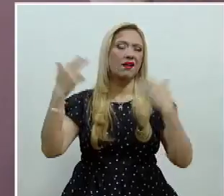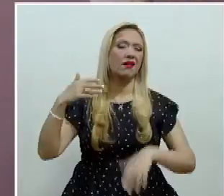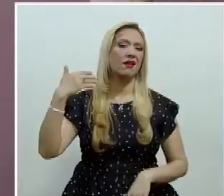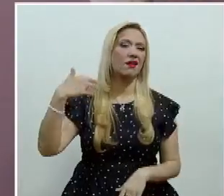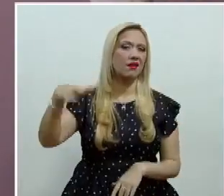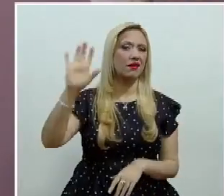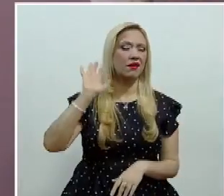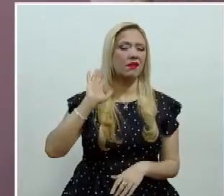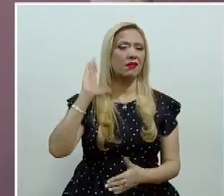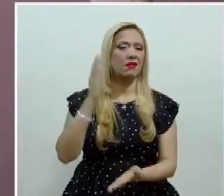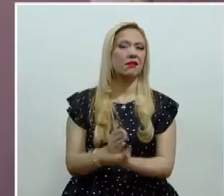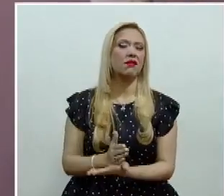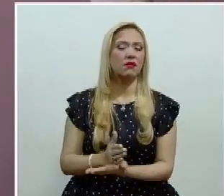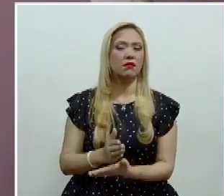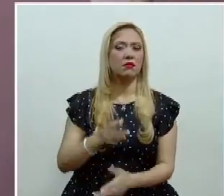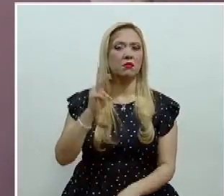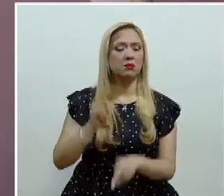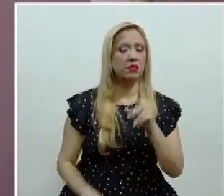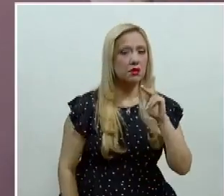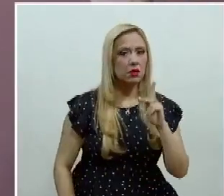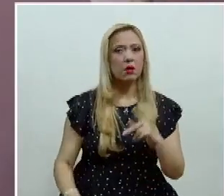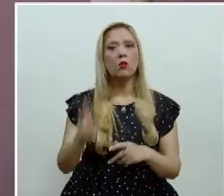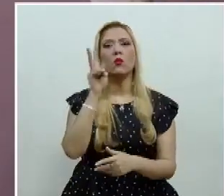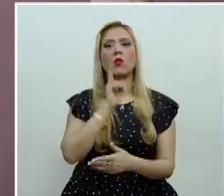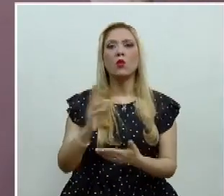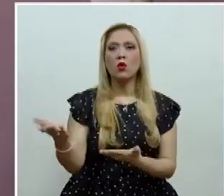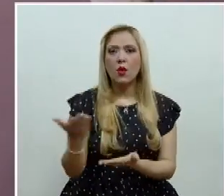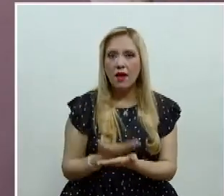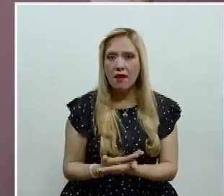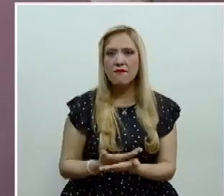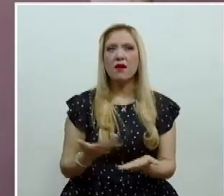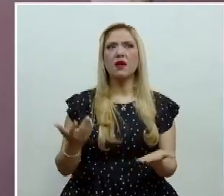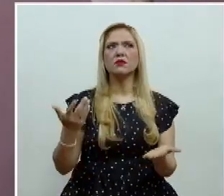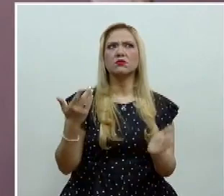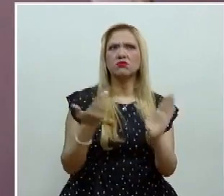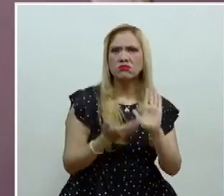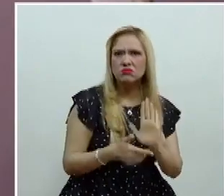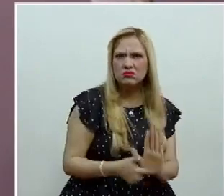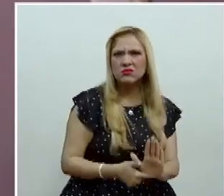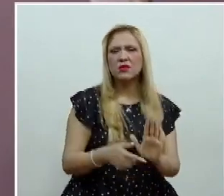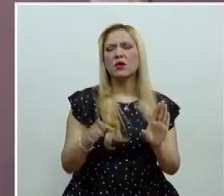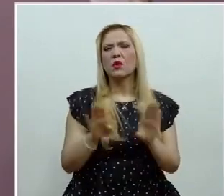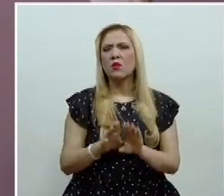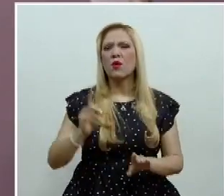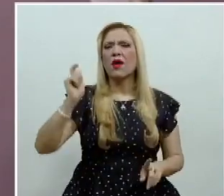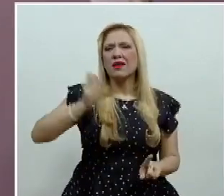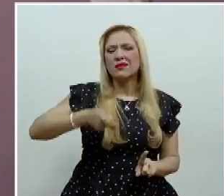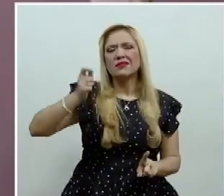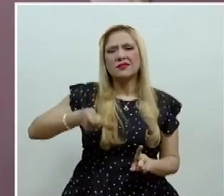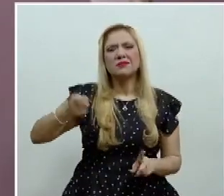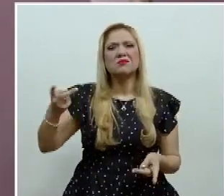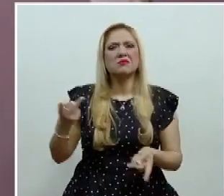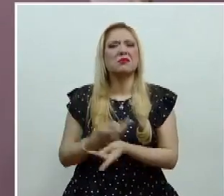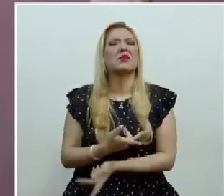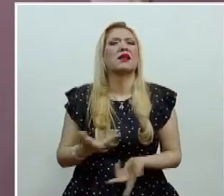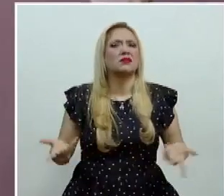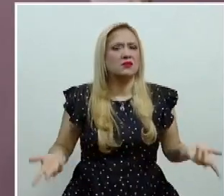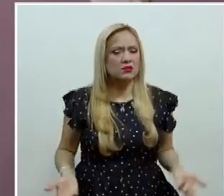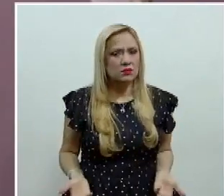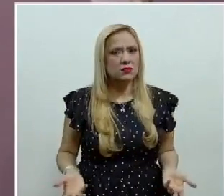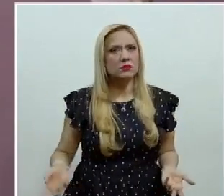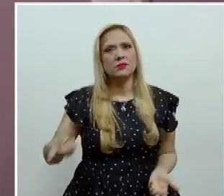de investigación y no se recaban las pruebas, los indicios que podrían ayudar a dar luz sobre qué es lo que pasó. Entonces